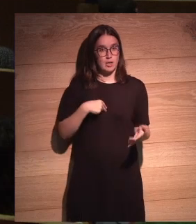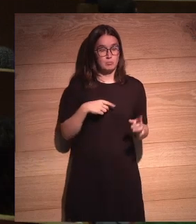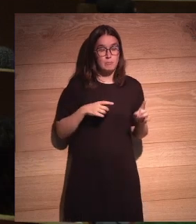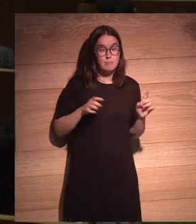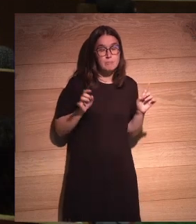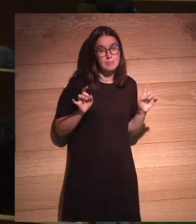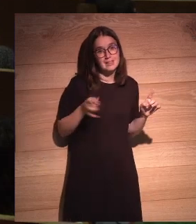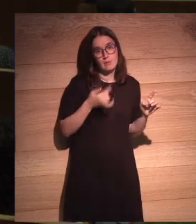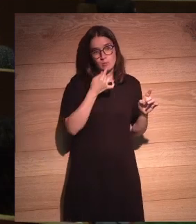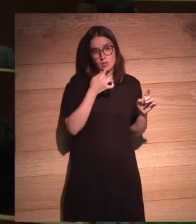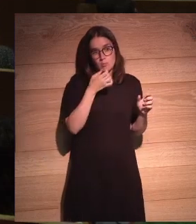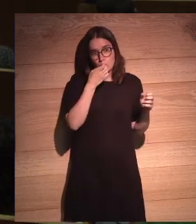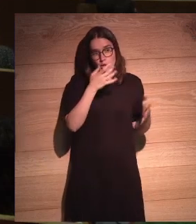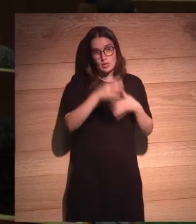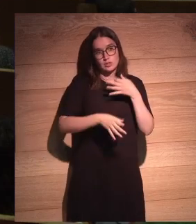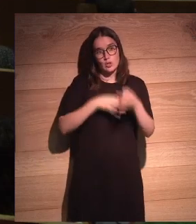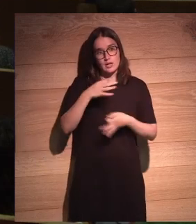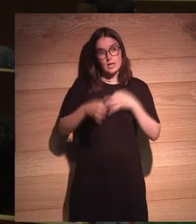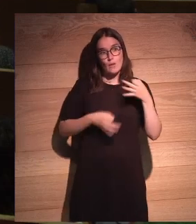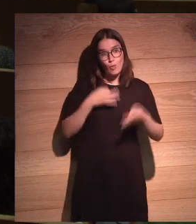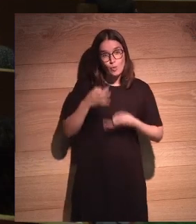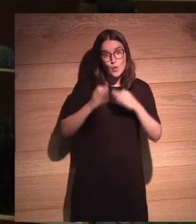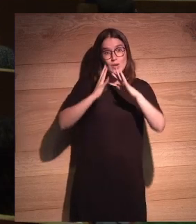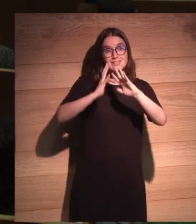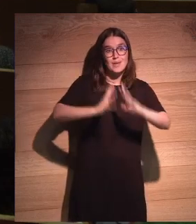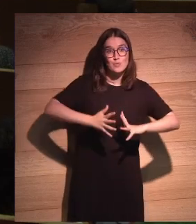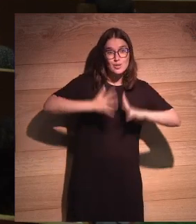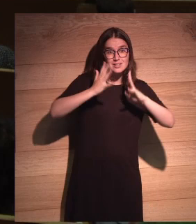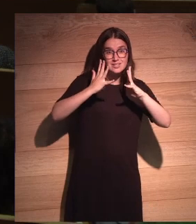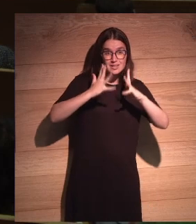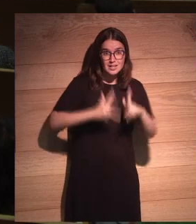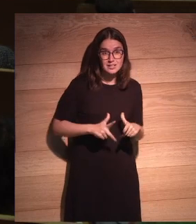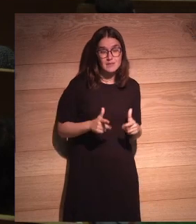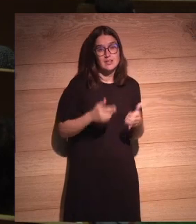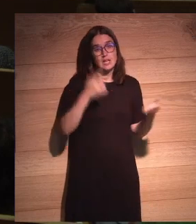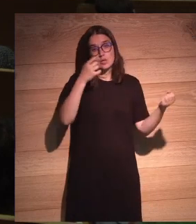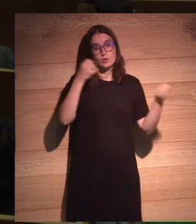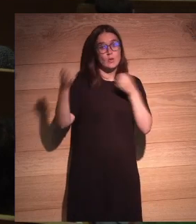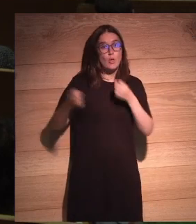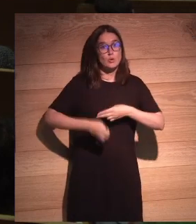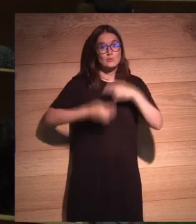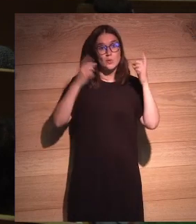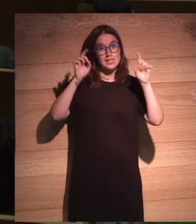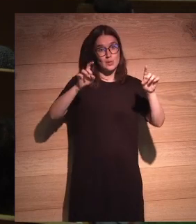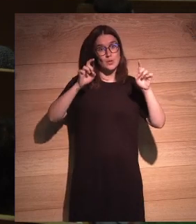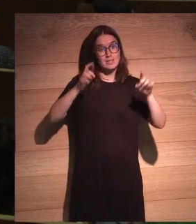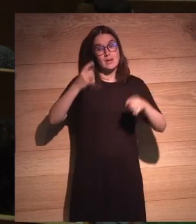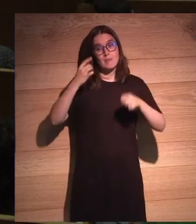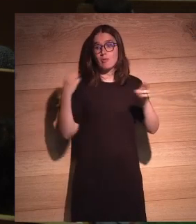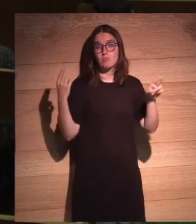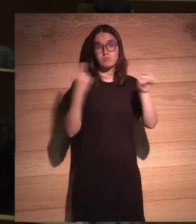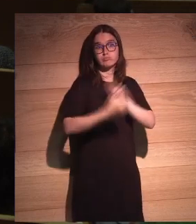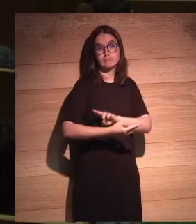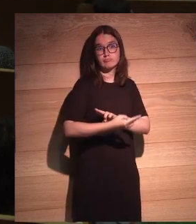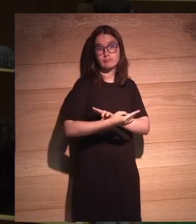que las organizaciones administrativas, las autoridades públicas educativas no siempre